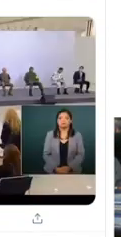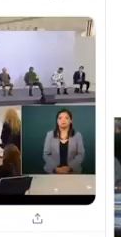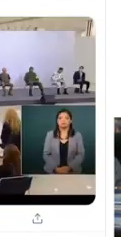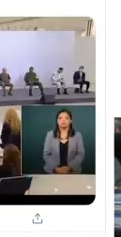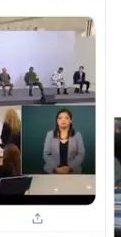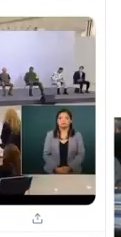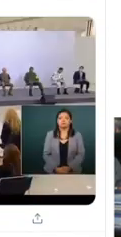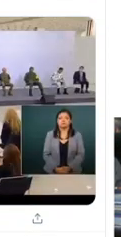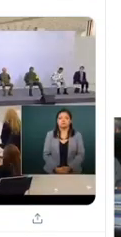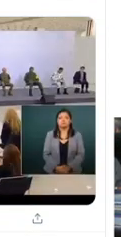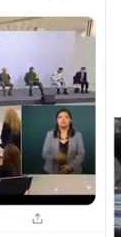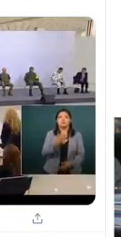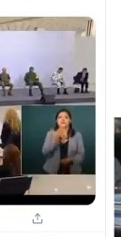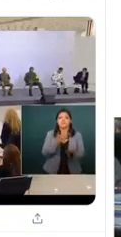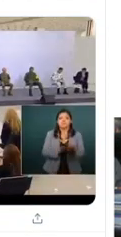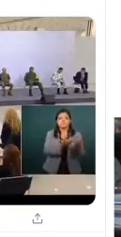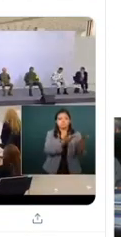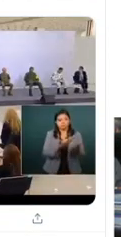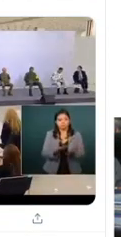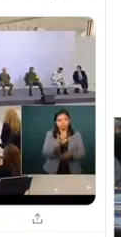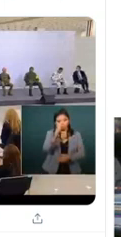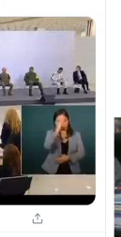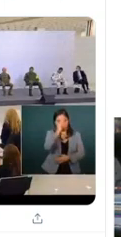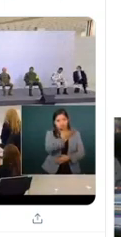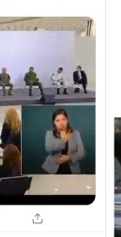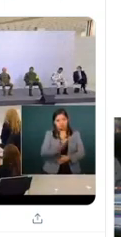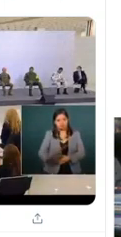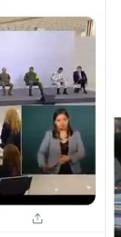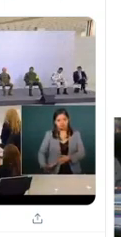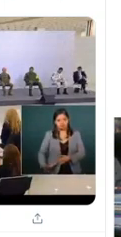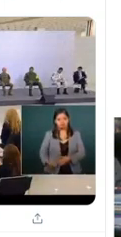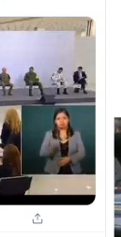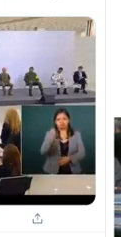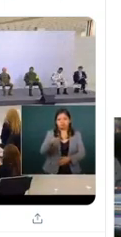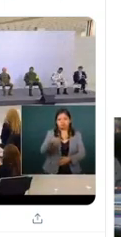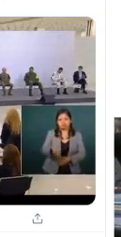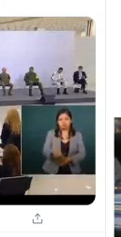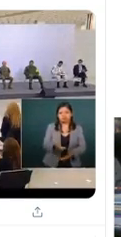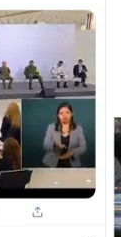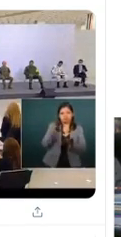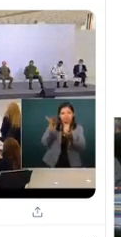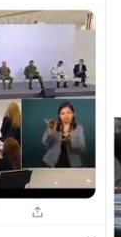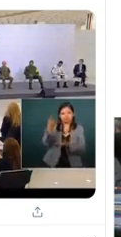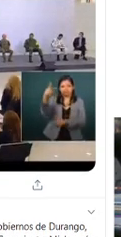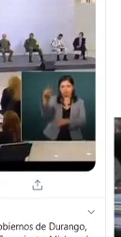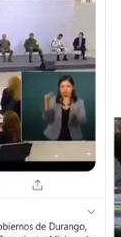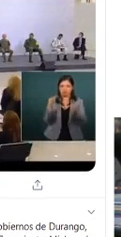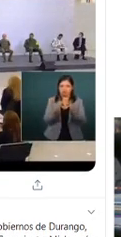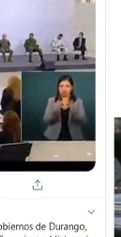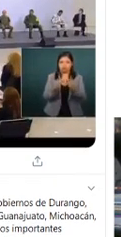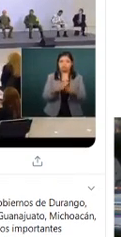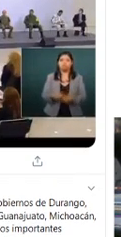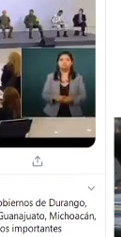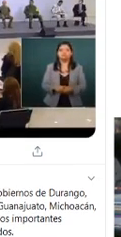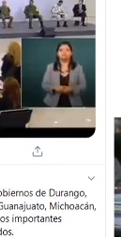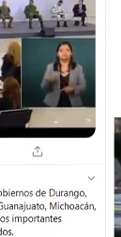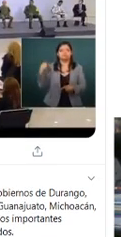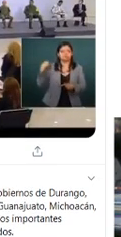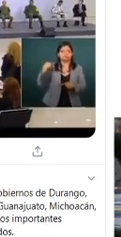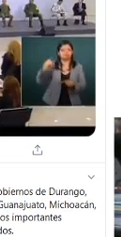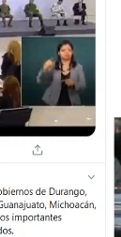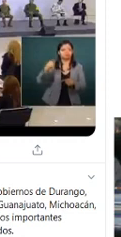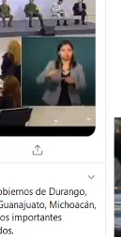horas de frente y con respeto este fue el mensaje desde Jalisco le expresamos al presidente que desde Jalisco le expresamos al presidente de México